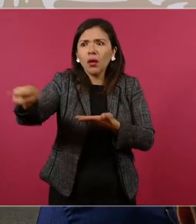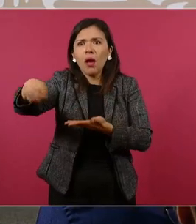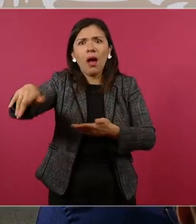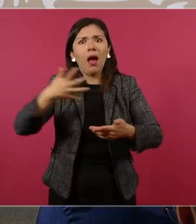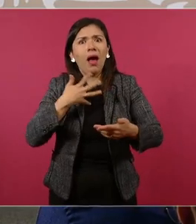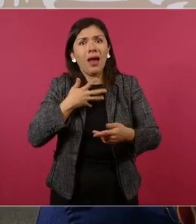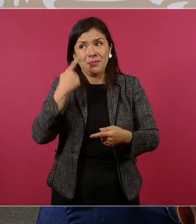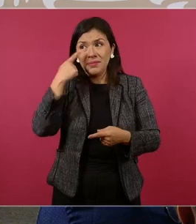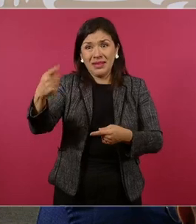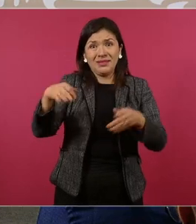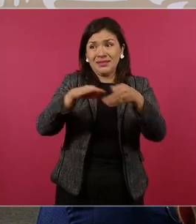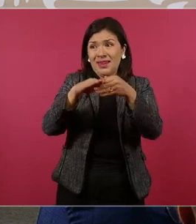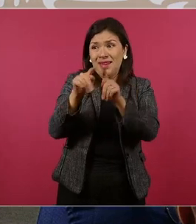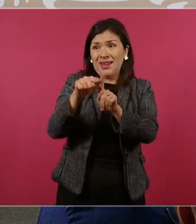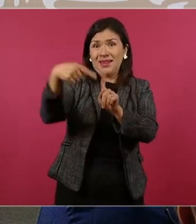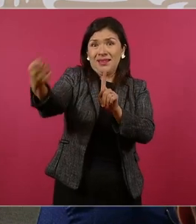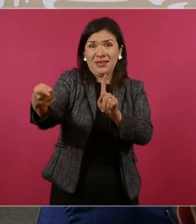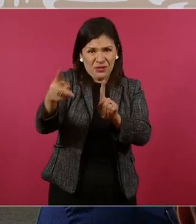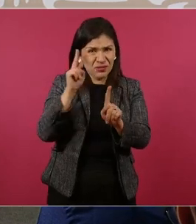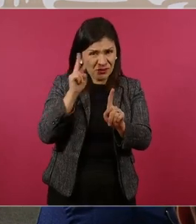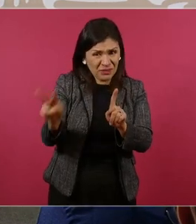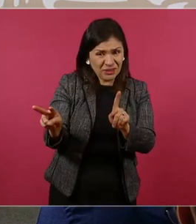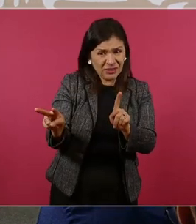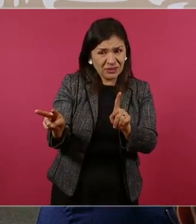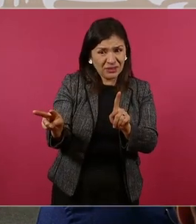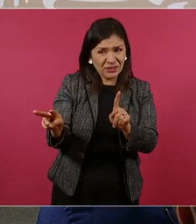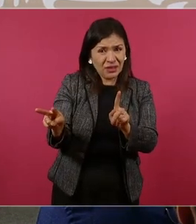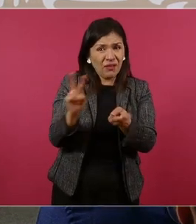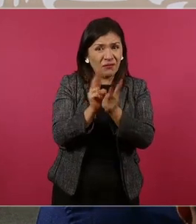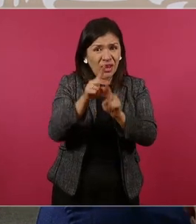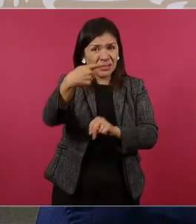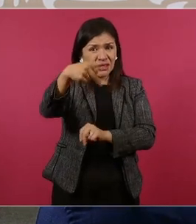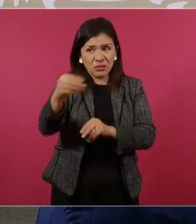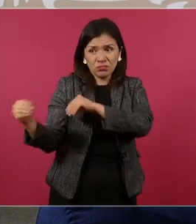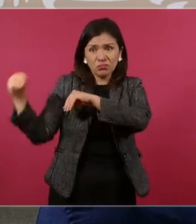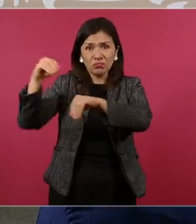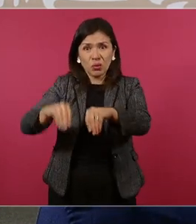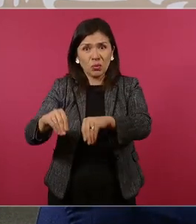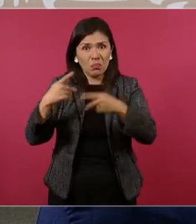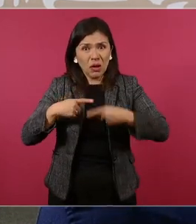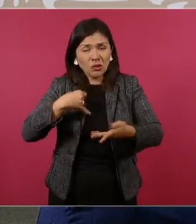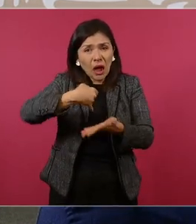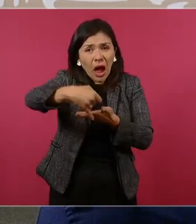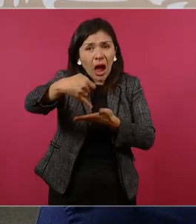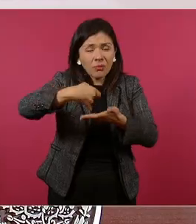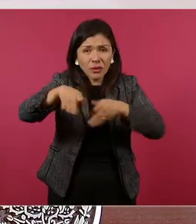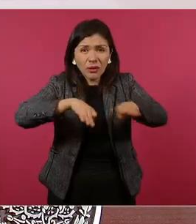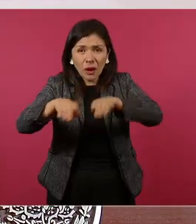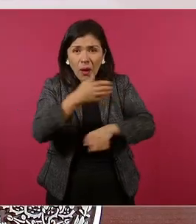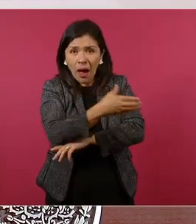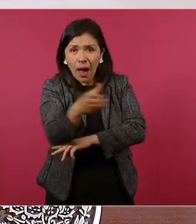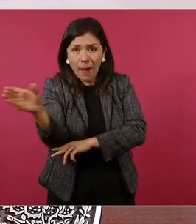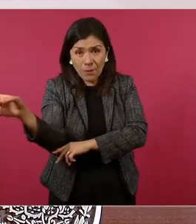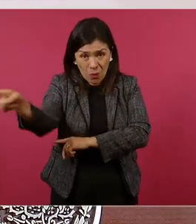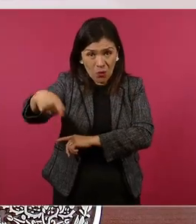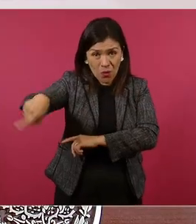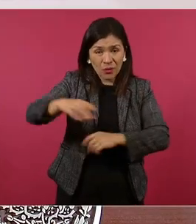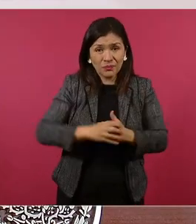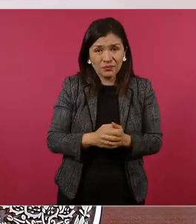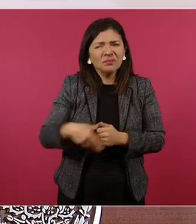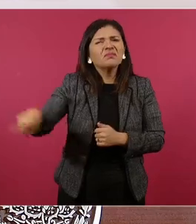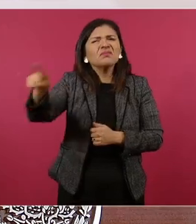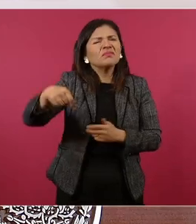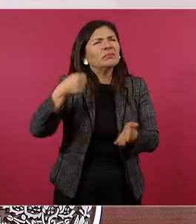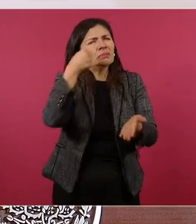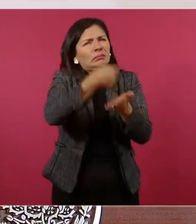contra esquina del palacio si los ha visto presidente Ah está gente sí Ah y si sabe lo que